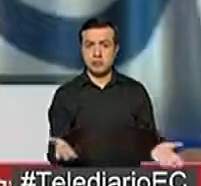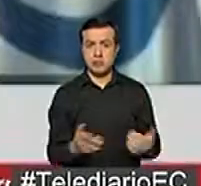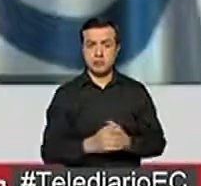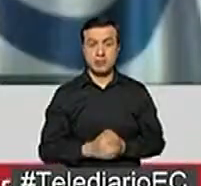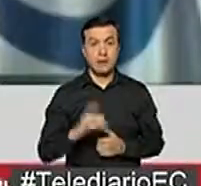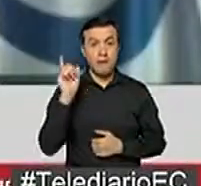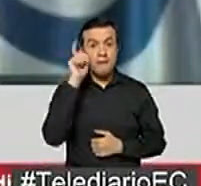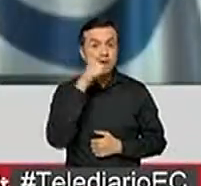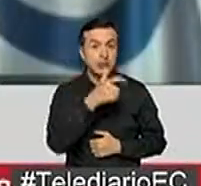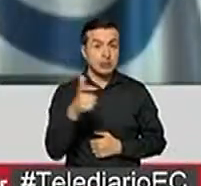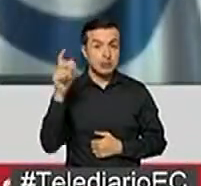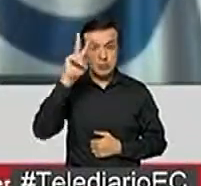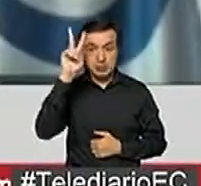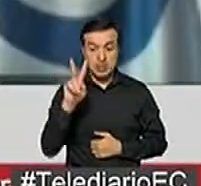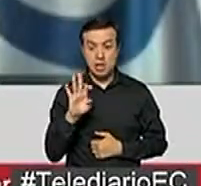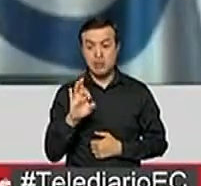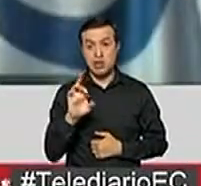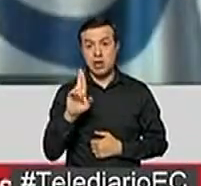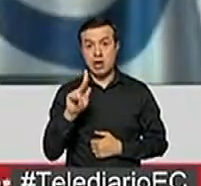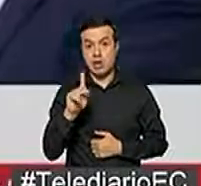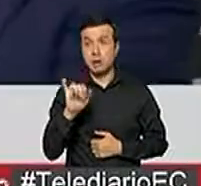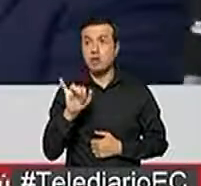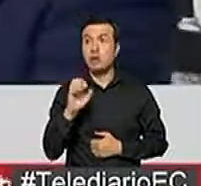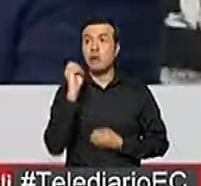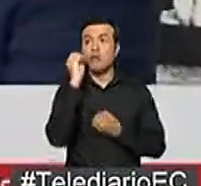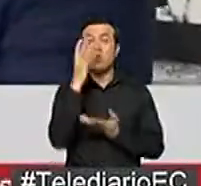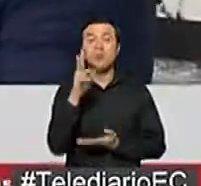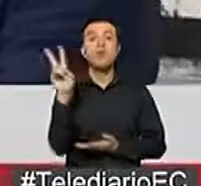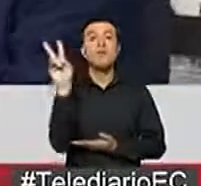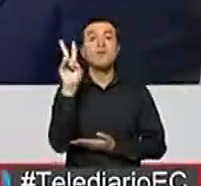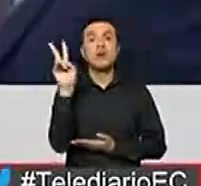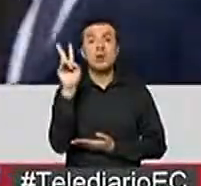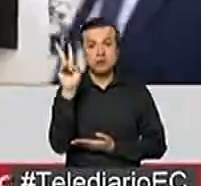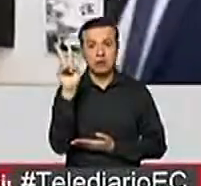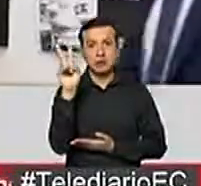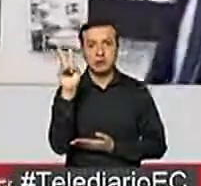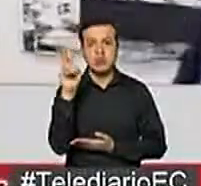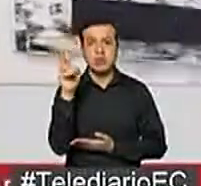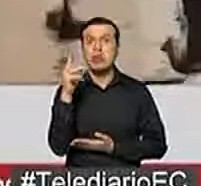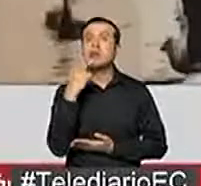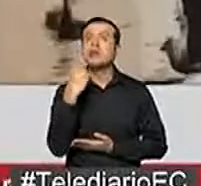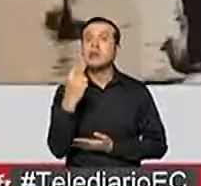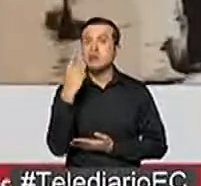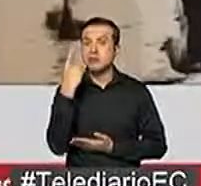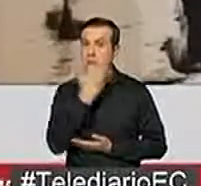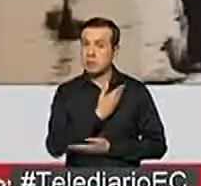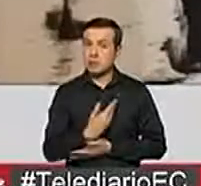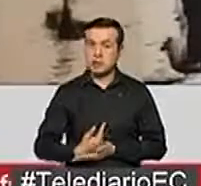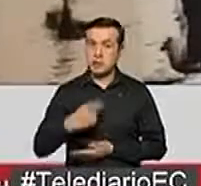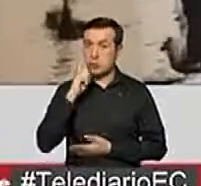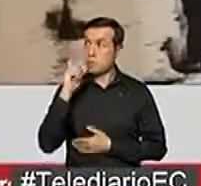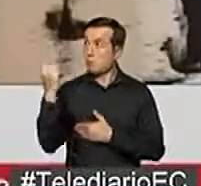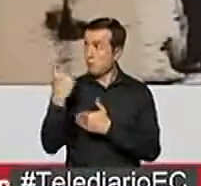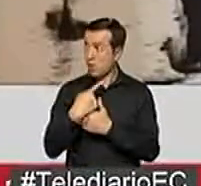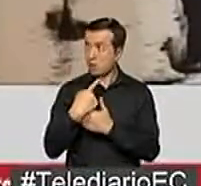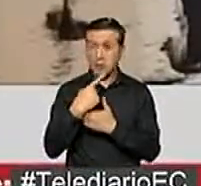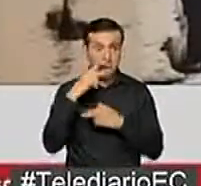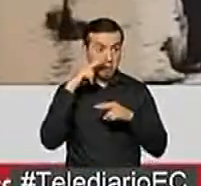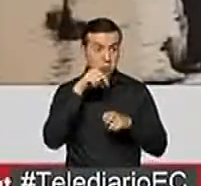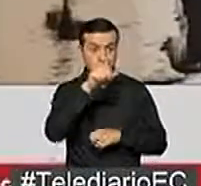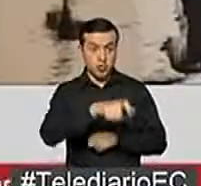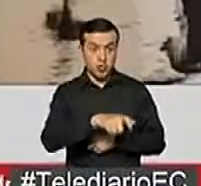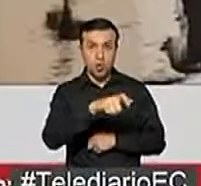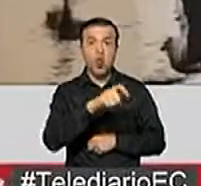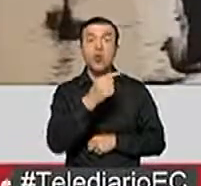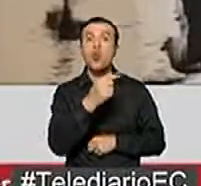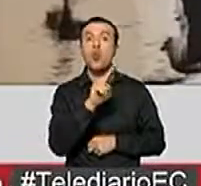El fiscal general de Venezuela, Tarek Saab, informó este viernes sobre la apertura formal de una investigación al jefe del Parlamento, Juan Guaidó, acusado por el gobierno